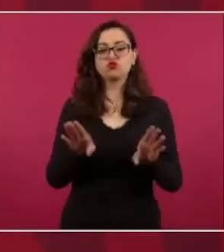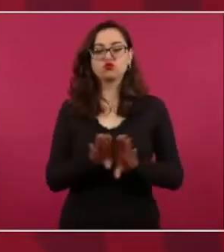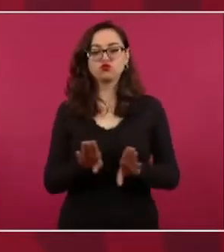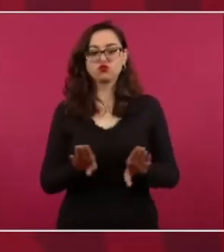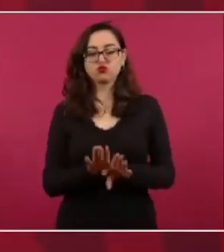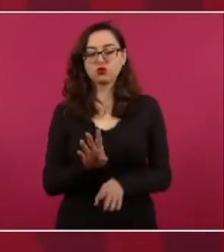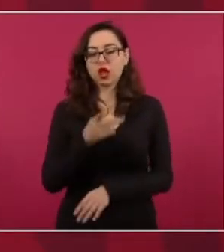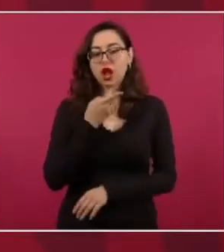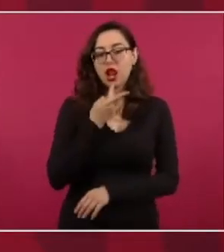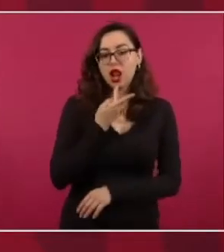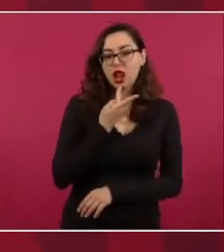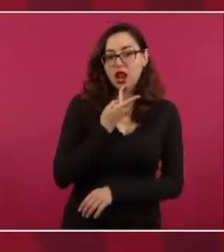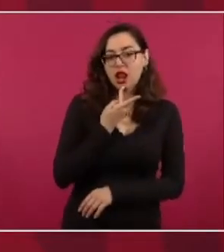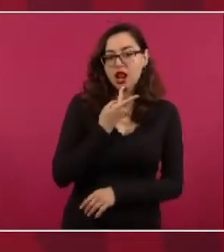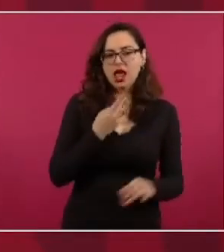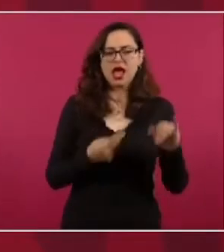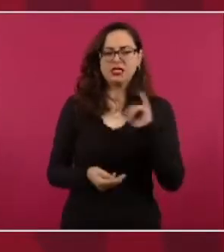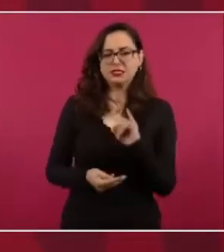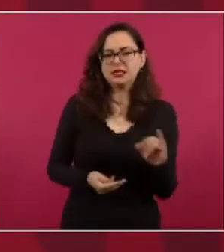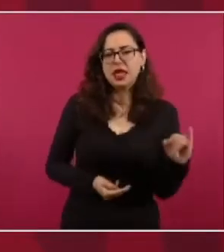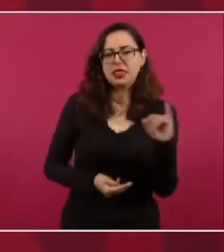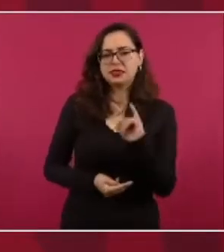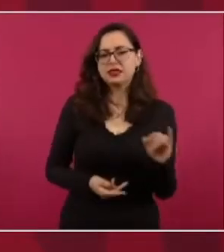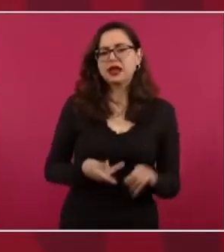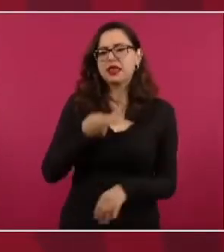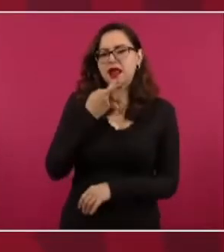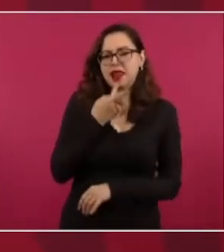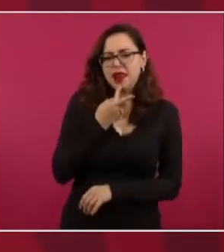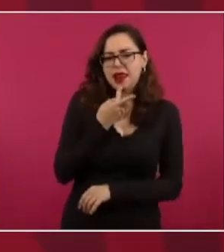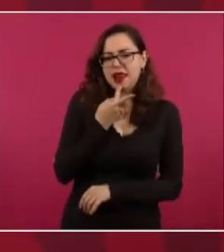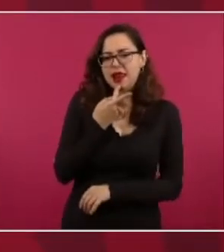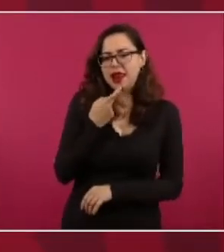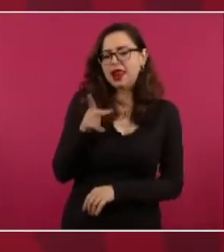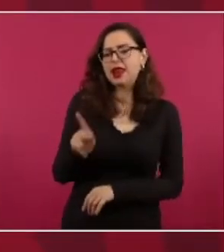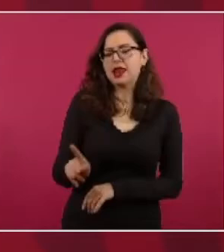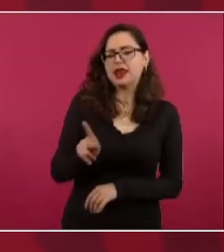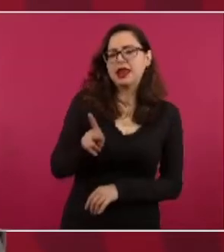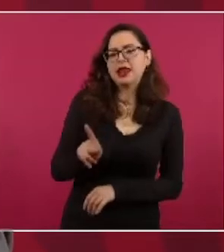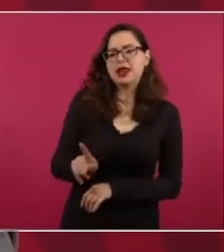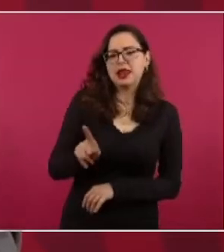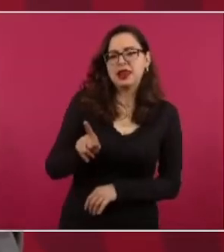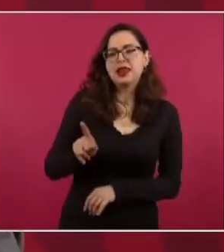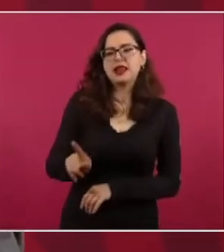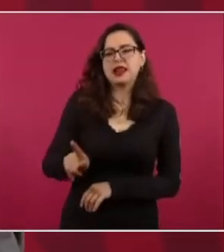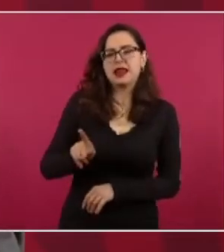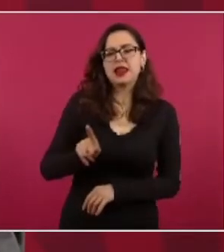aparentar ser de izquierda, y ya una vez en el poder